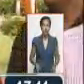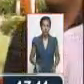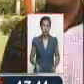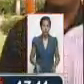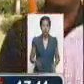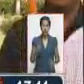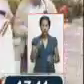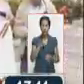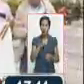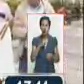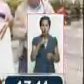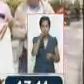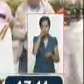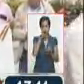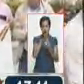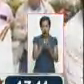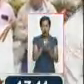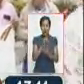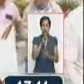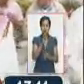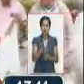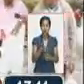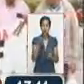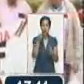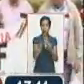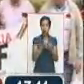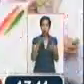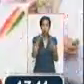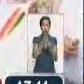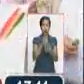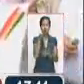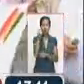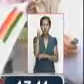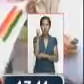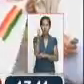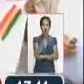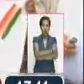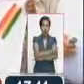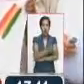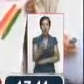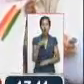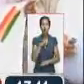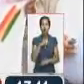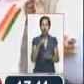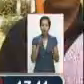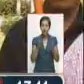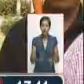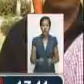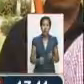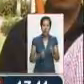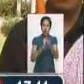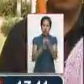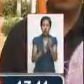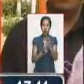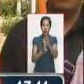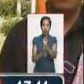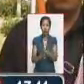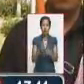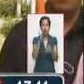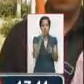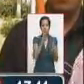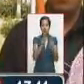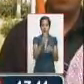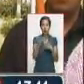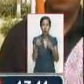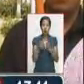con nuestra convicción, luchando todos los días, y estamos también reafirmando nuestro apoyo y solidaridad con